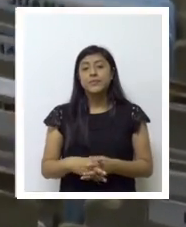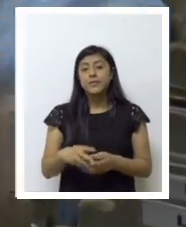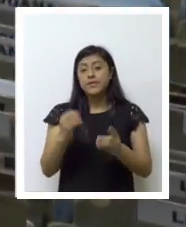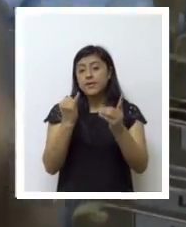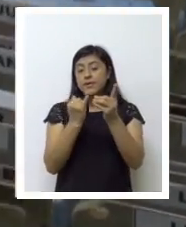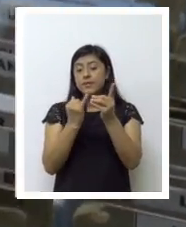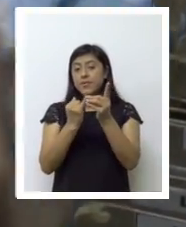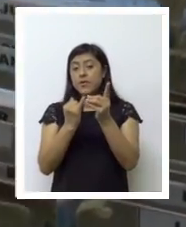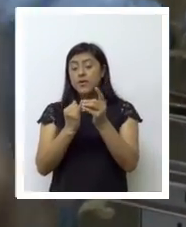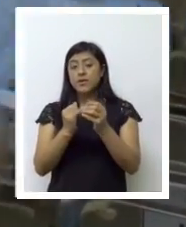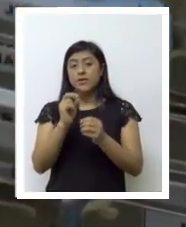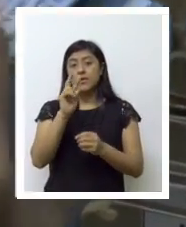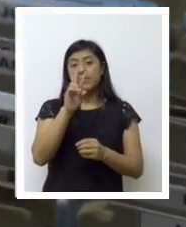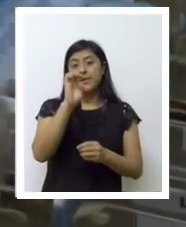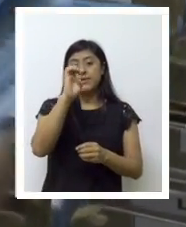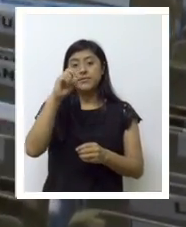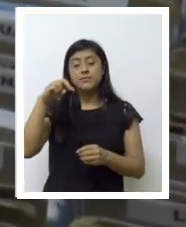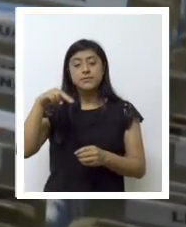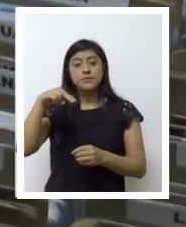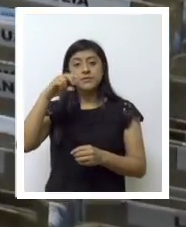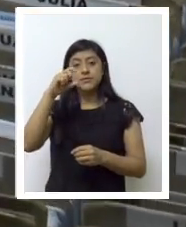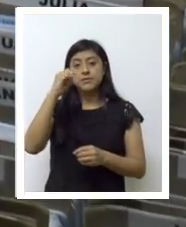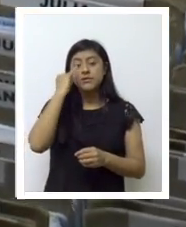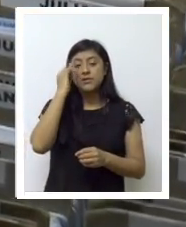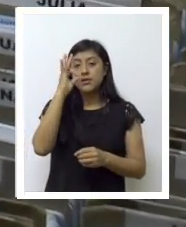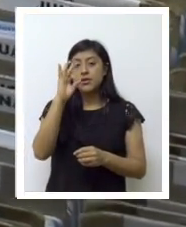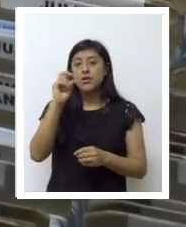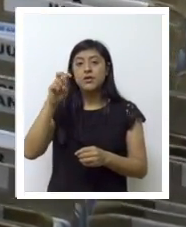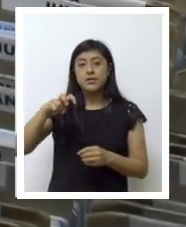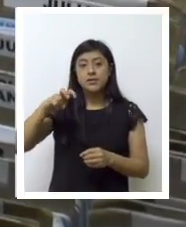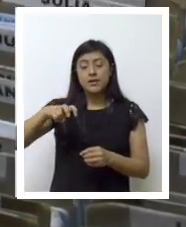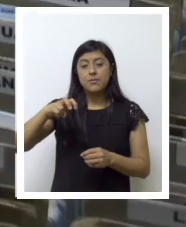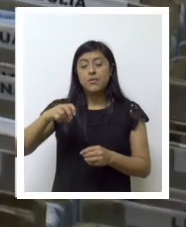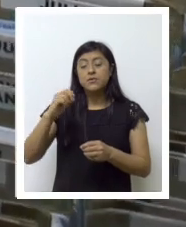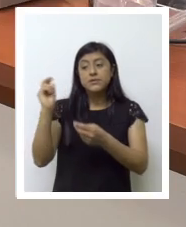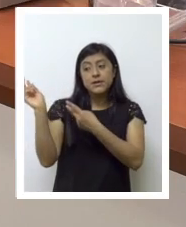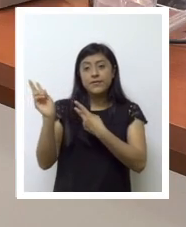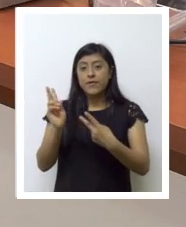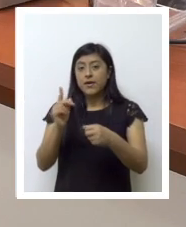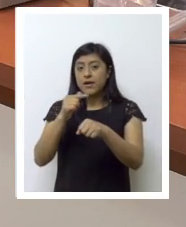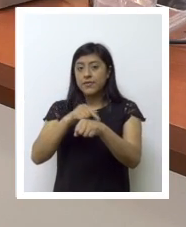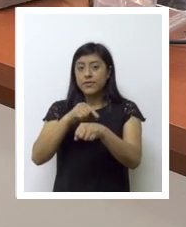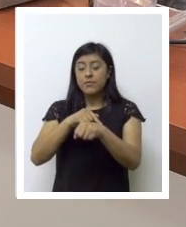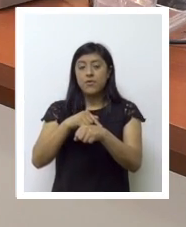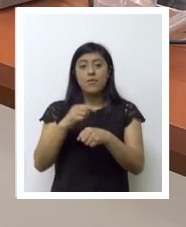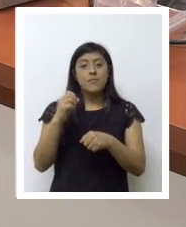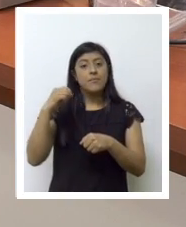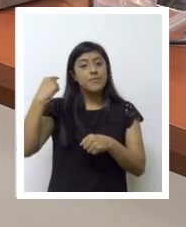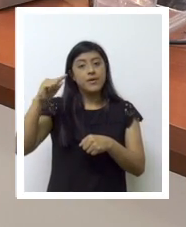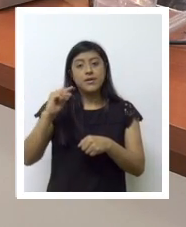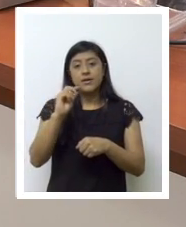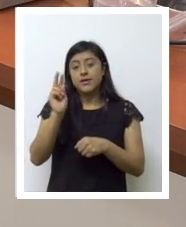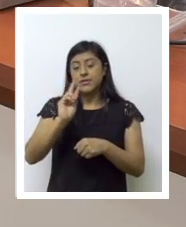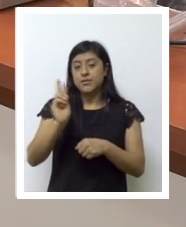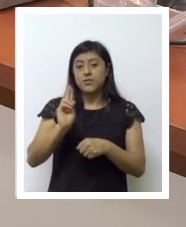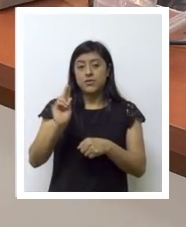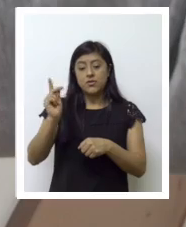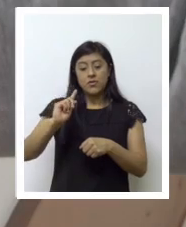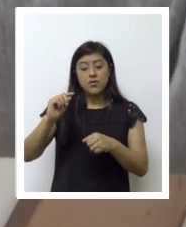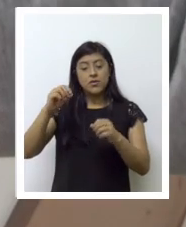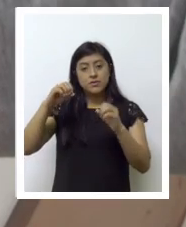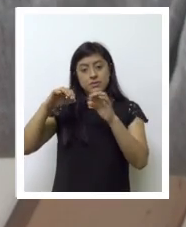10 años. Si el documento ya venció o está próximo a vencer, es conveniente realizar la gestión a tiempo para no quedarse